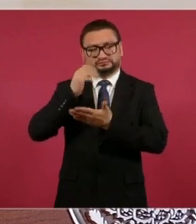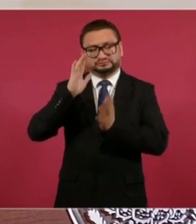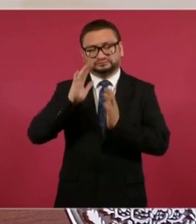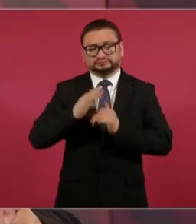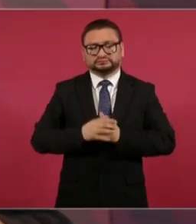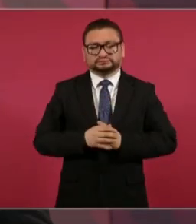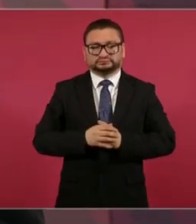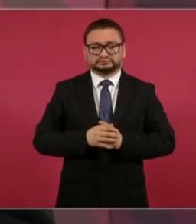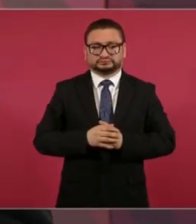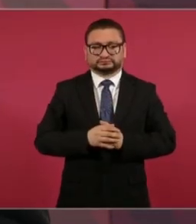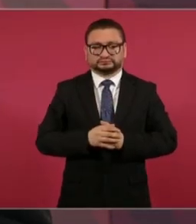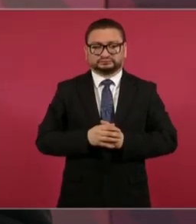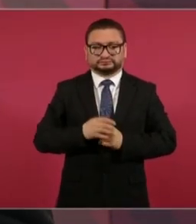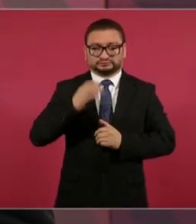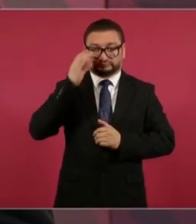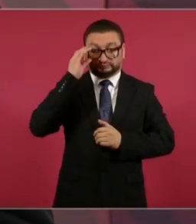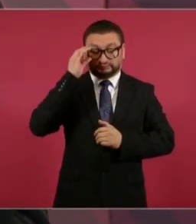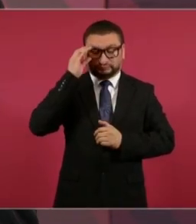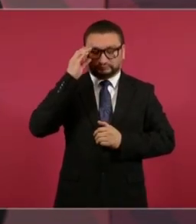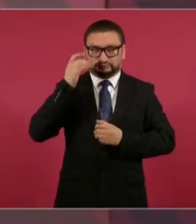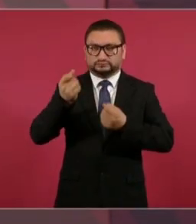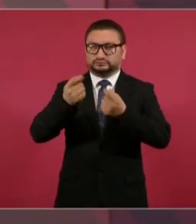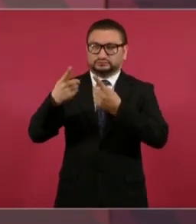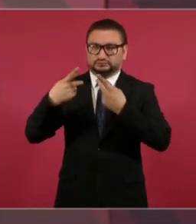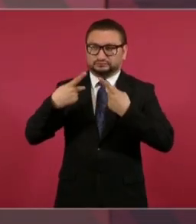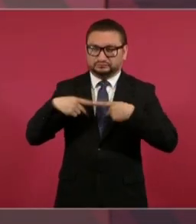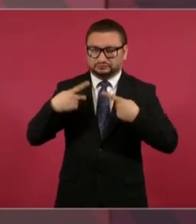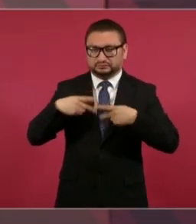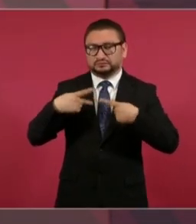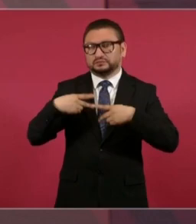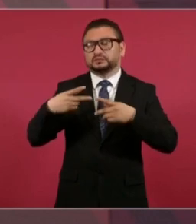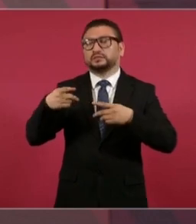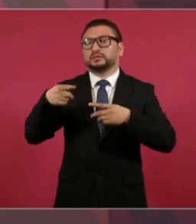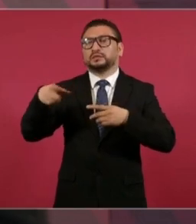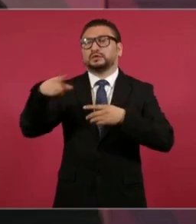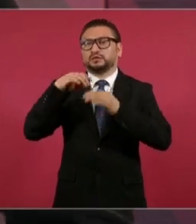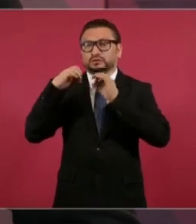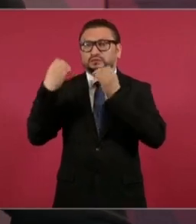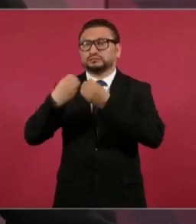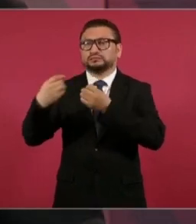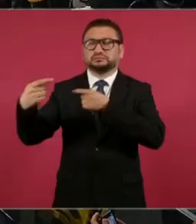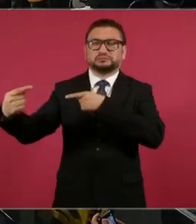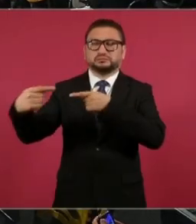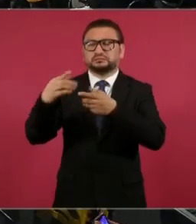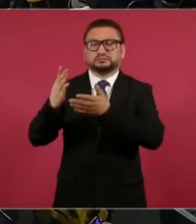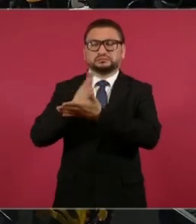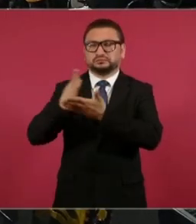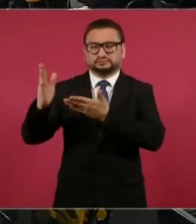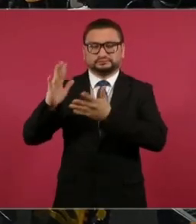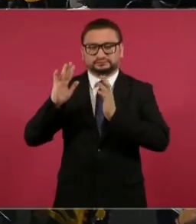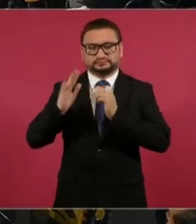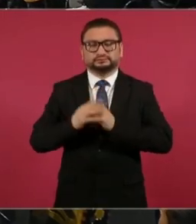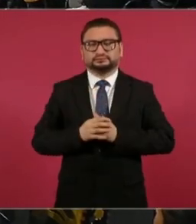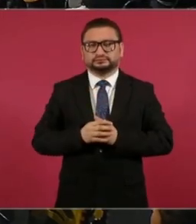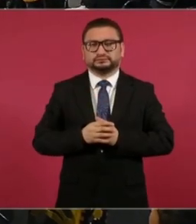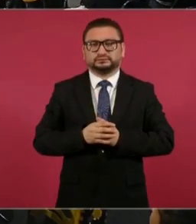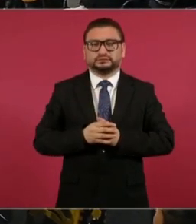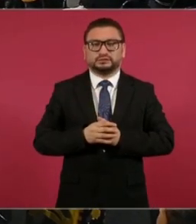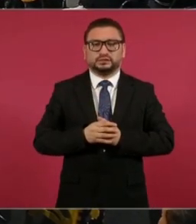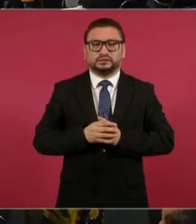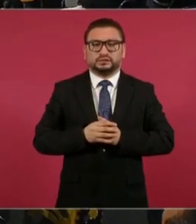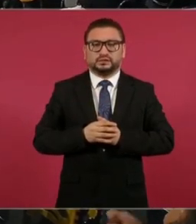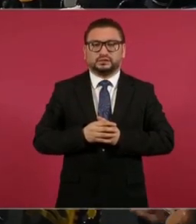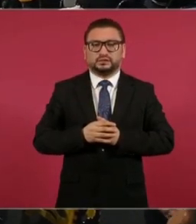organizaciones de desaparecidos hay divisiones en las organizaciones en las